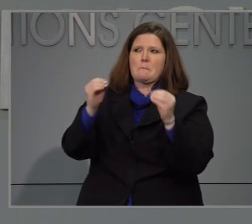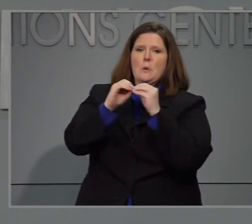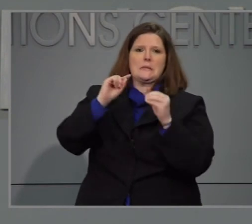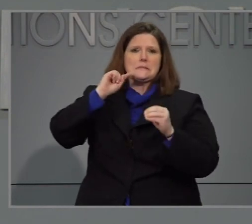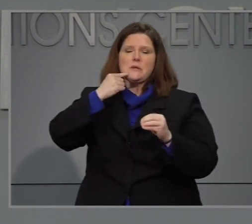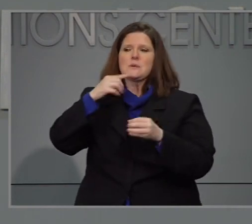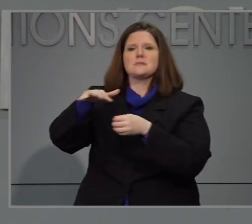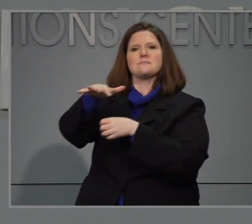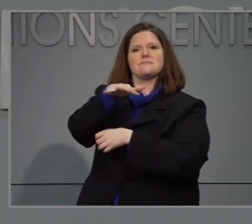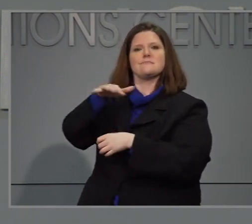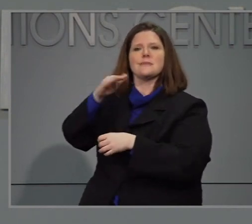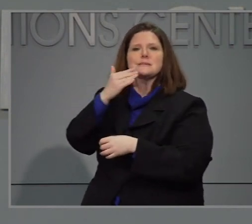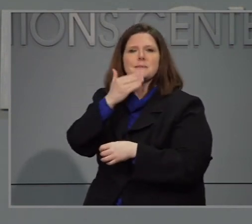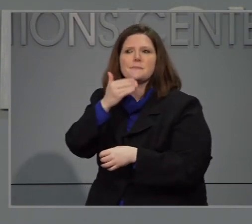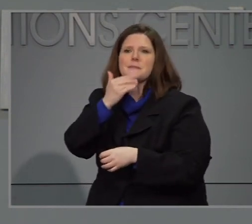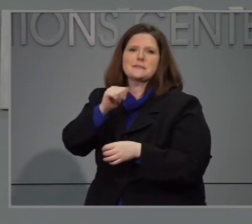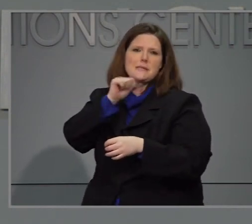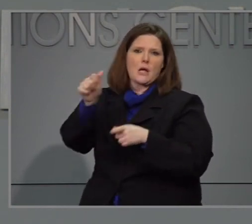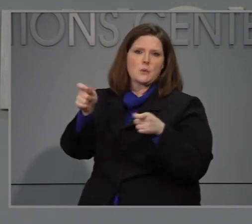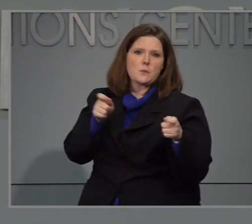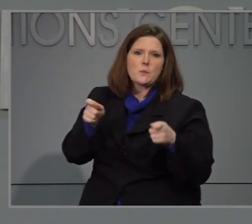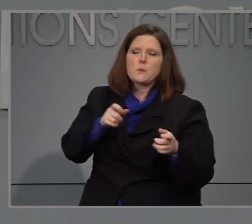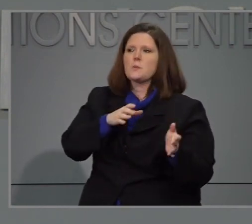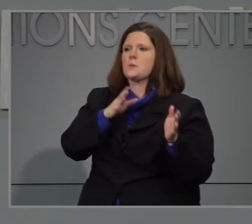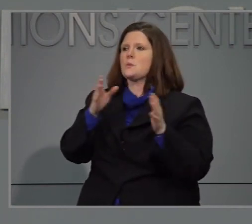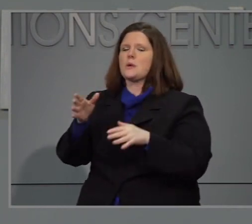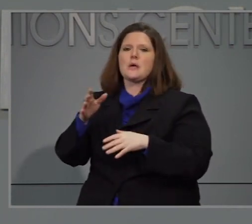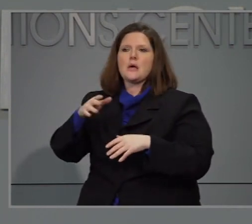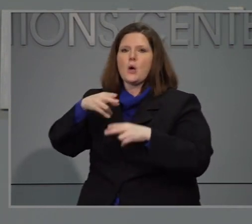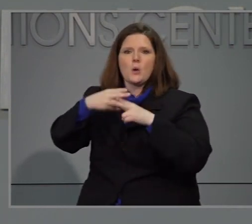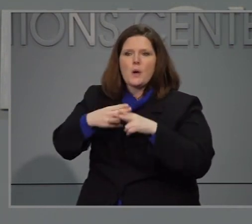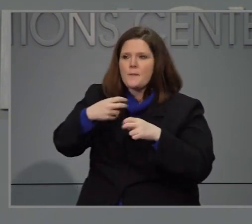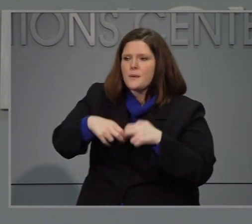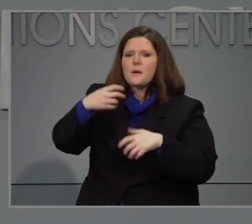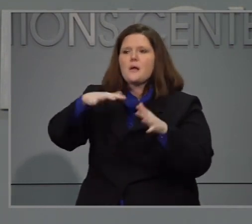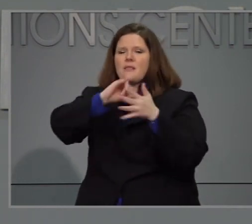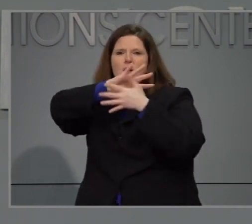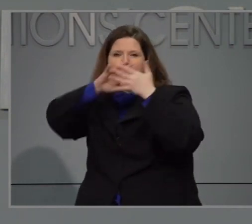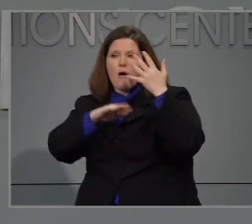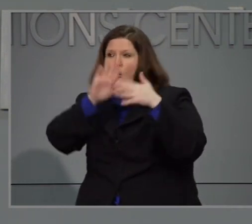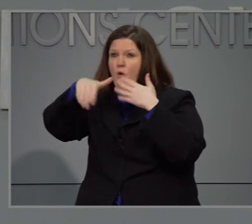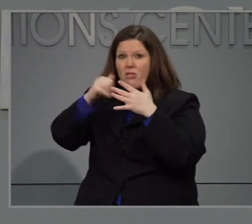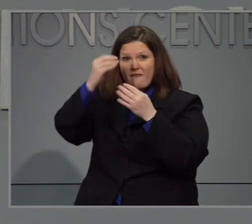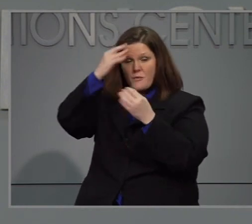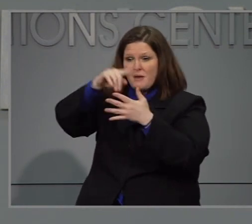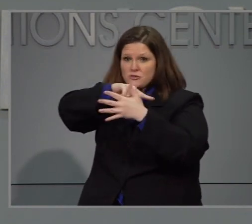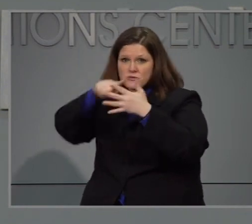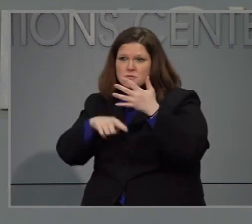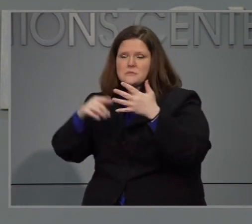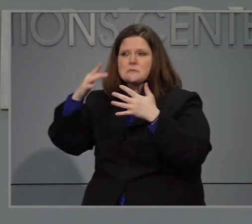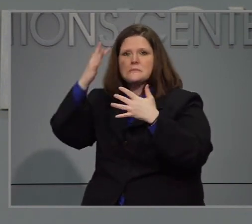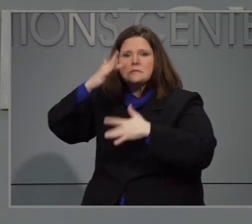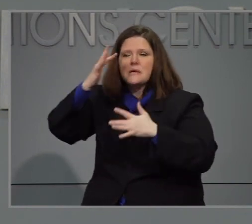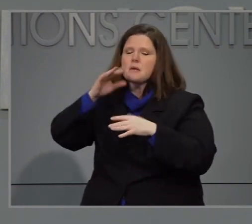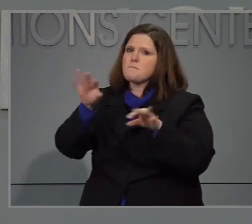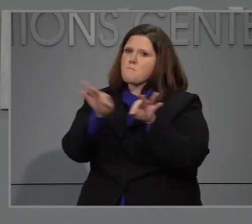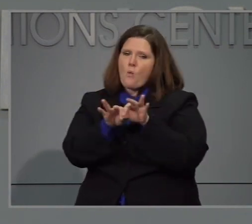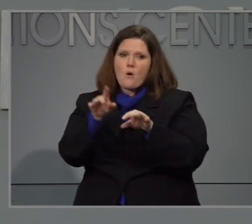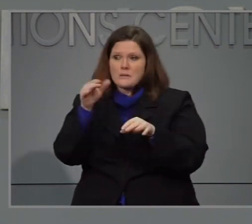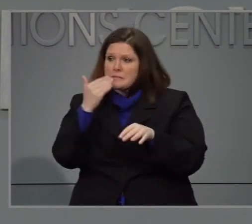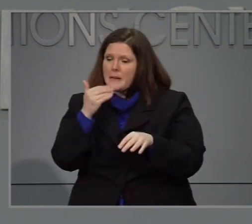COVID-19 es porque tienen condiciones crónicas que no están bien controladas. No hay nunca un mejor momento para asegurar